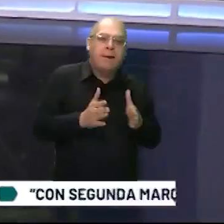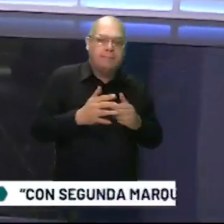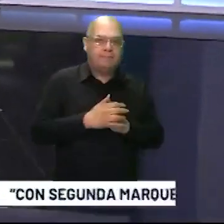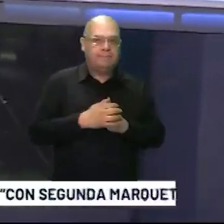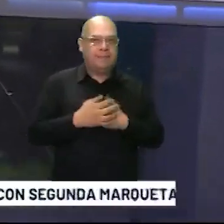estudio